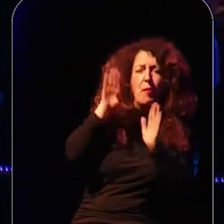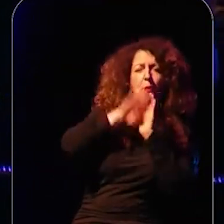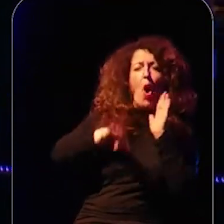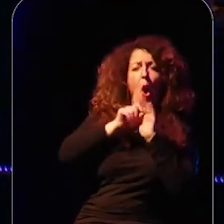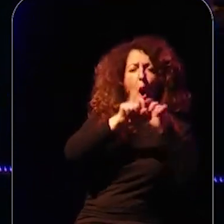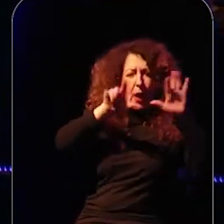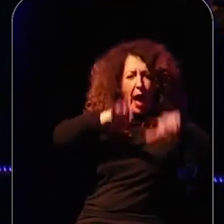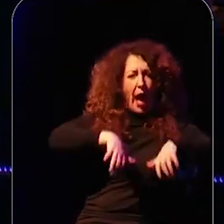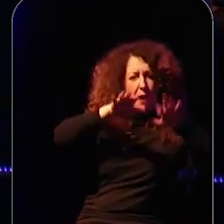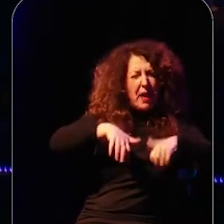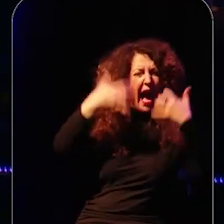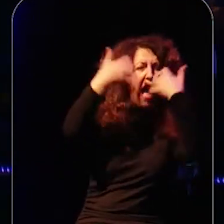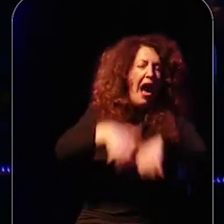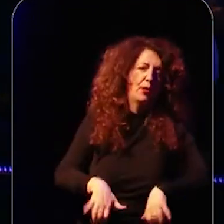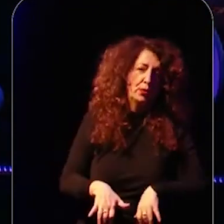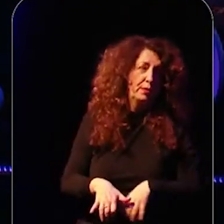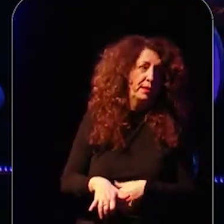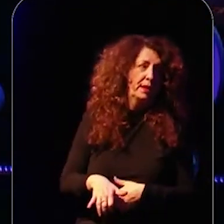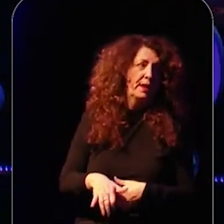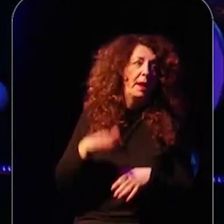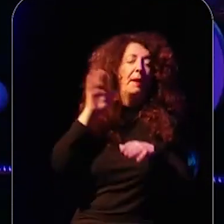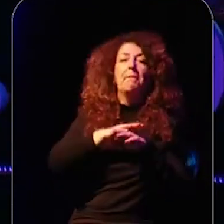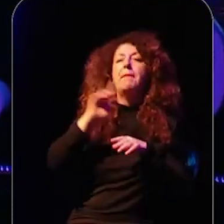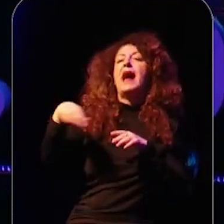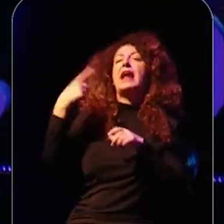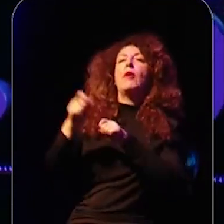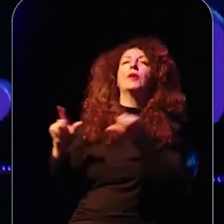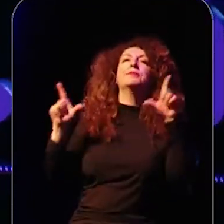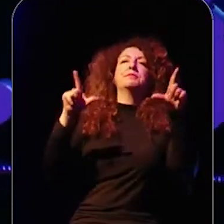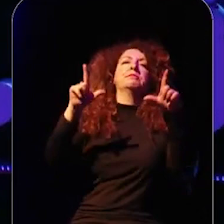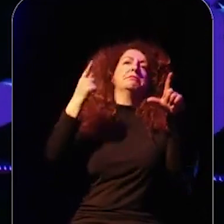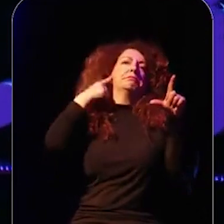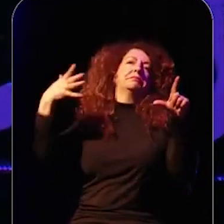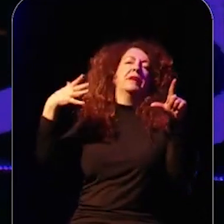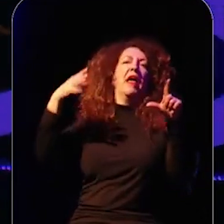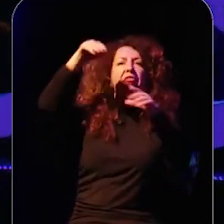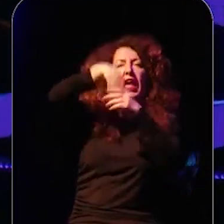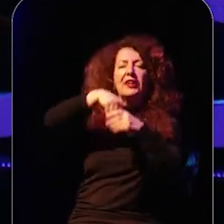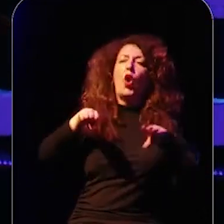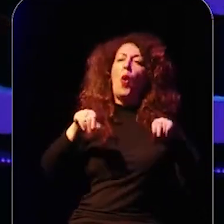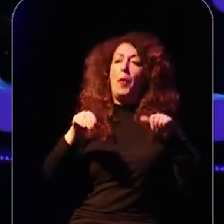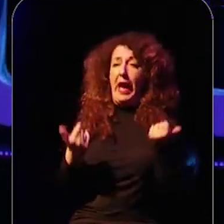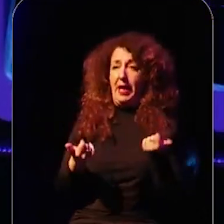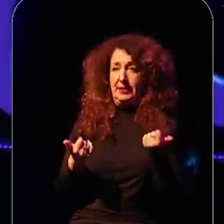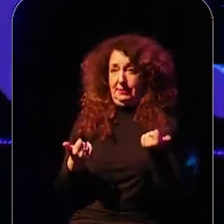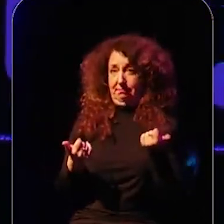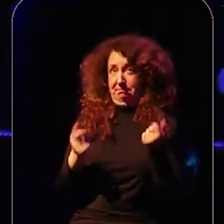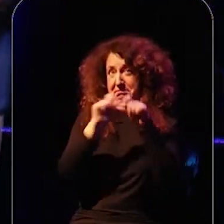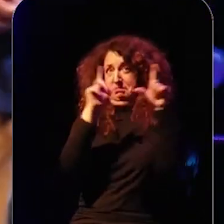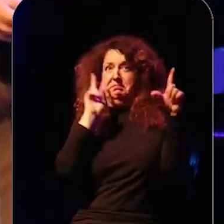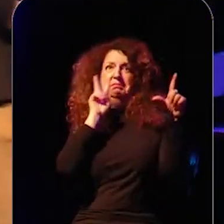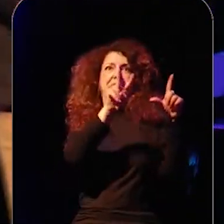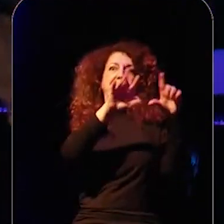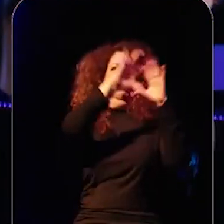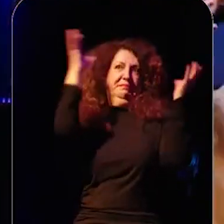forma automática. Total, para mostrar smileys en Las Vegas, pero bueno, a mí me vale la pena.